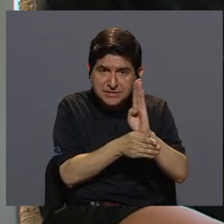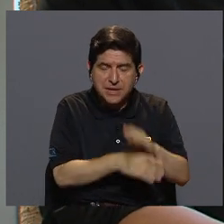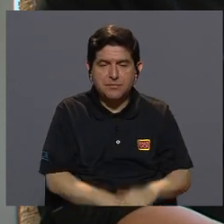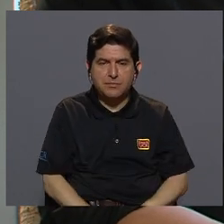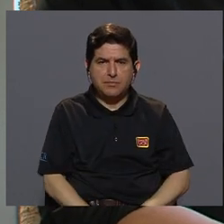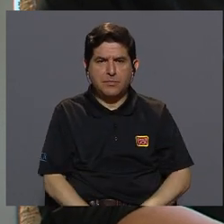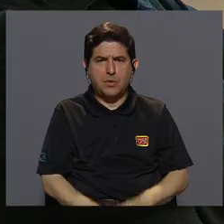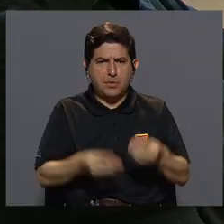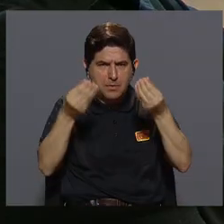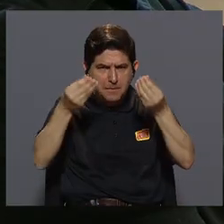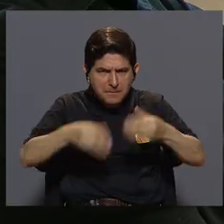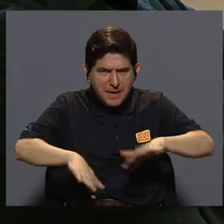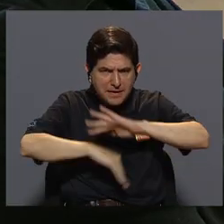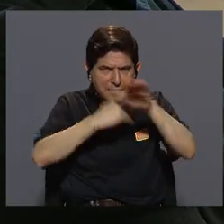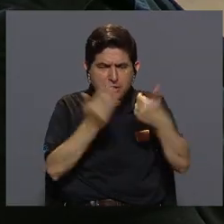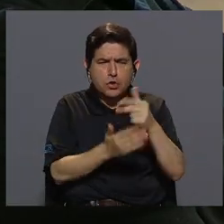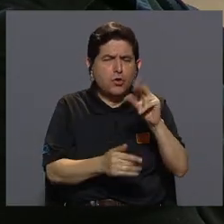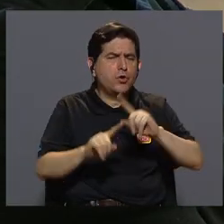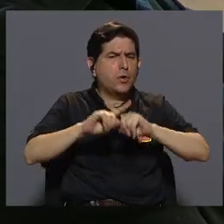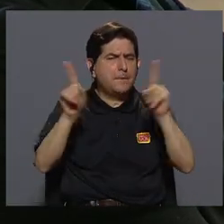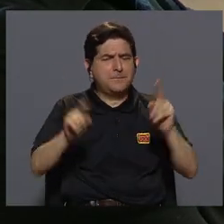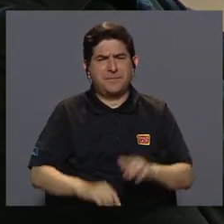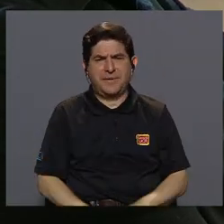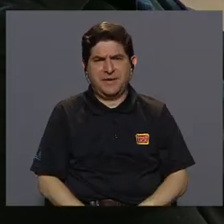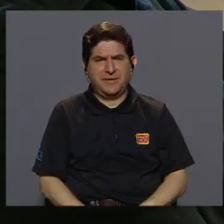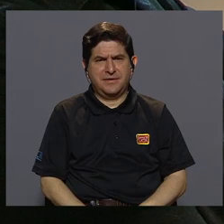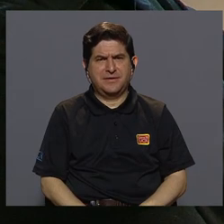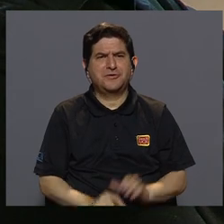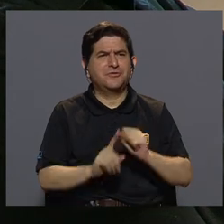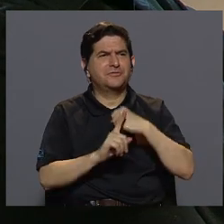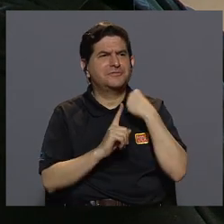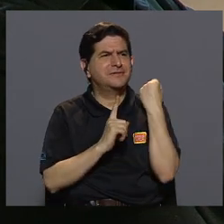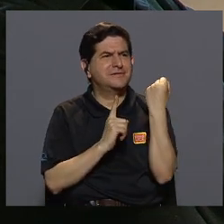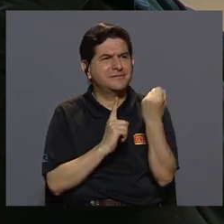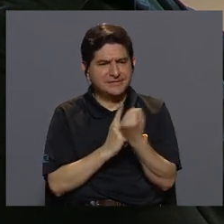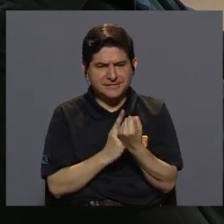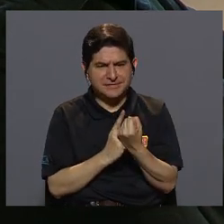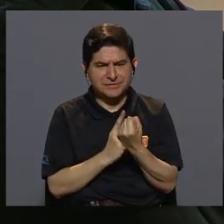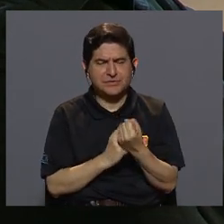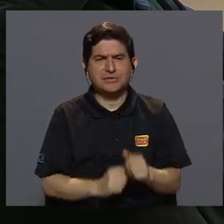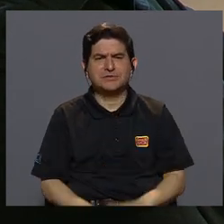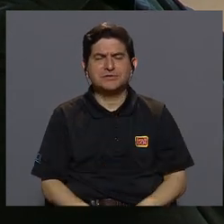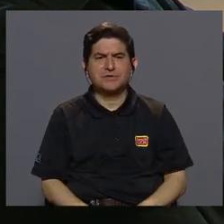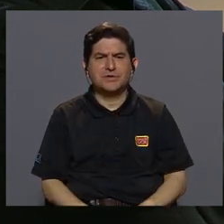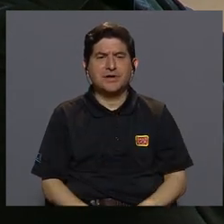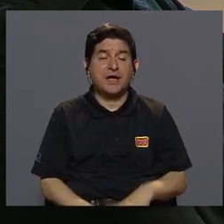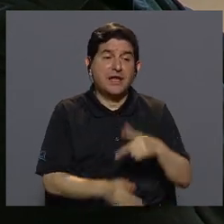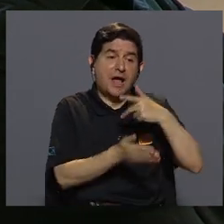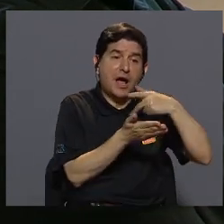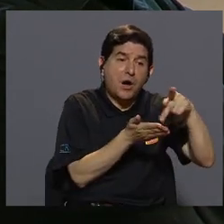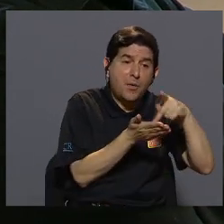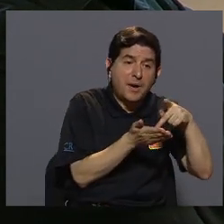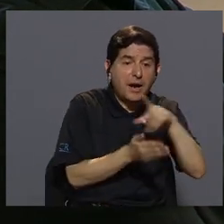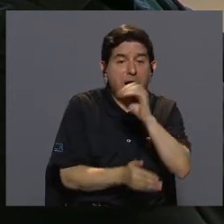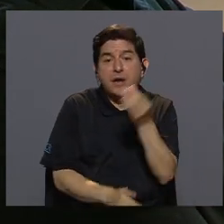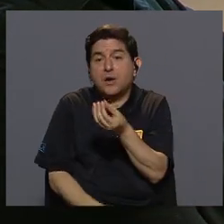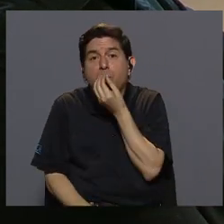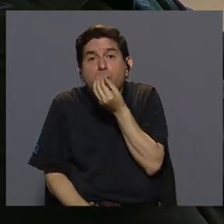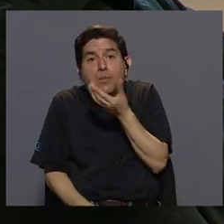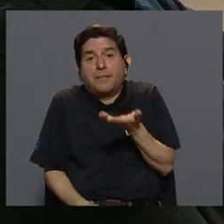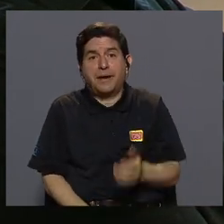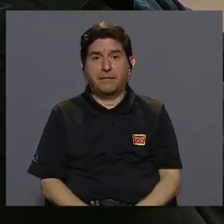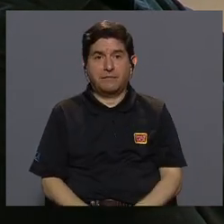No, y no se perdía todo. Pero aquí había que entre resguardar, pues, entre pagar y